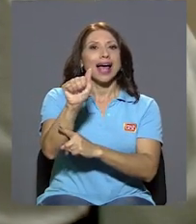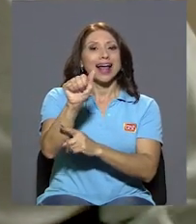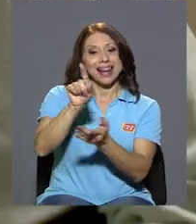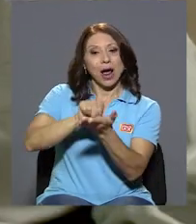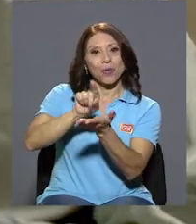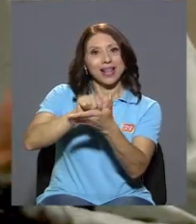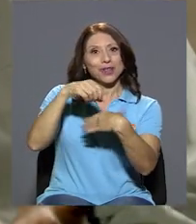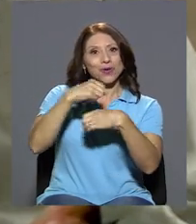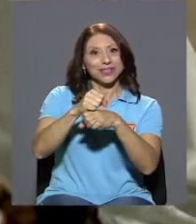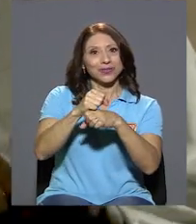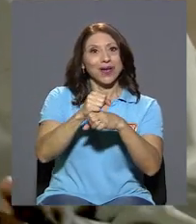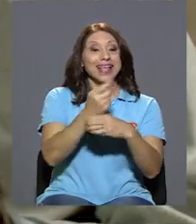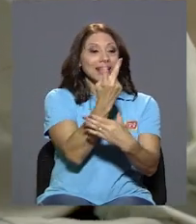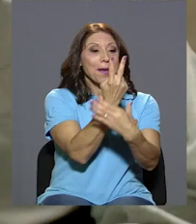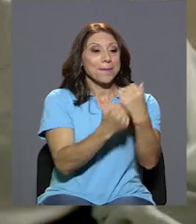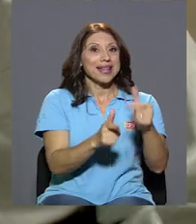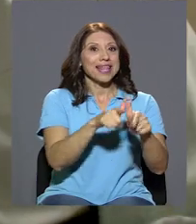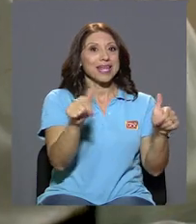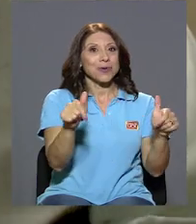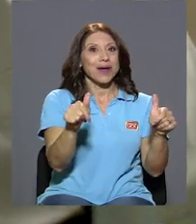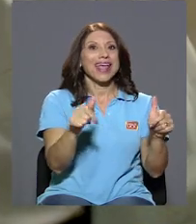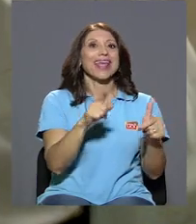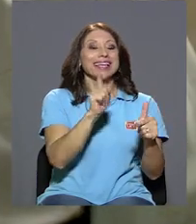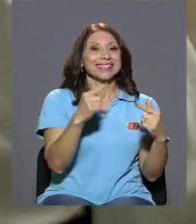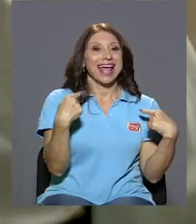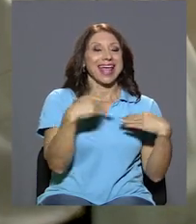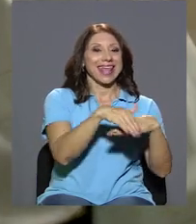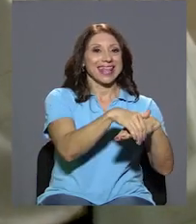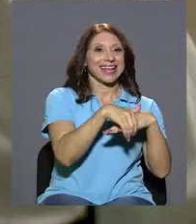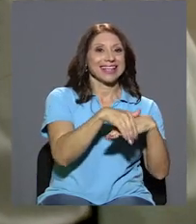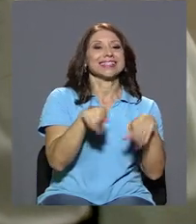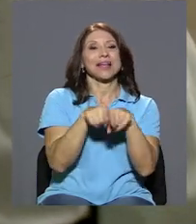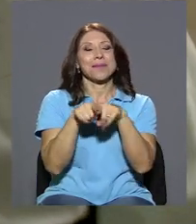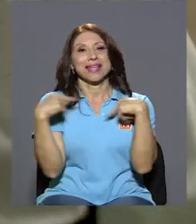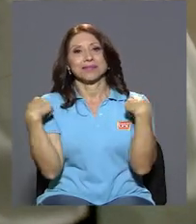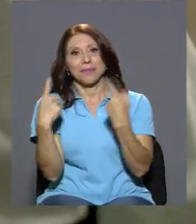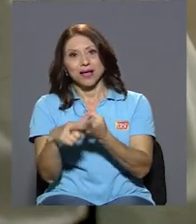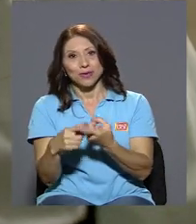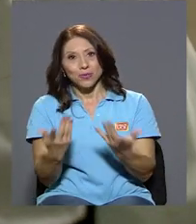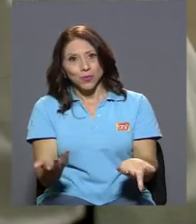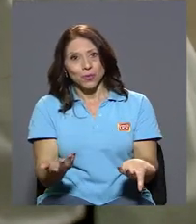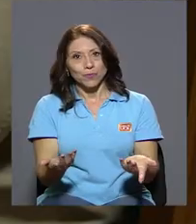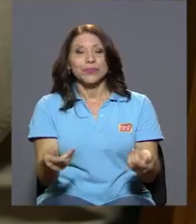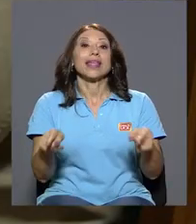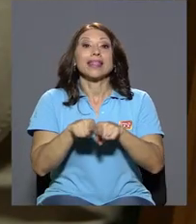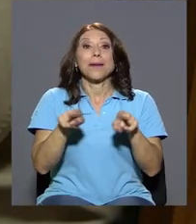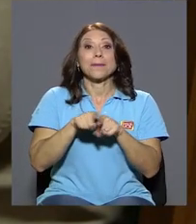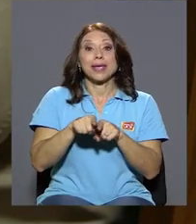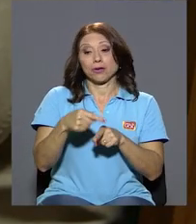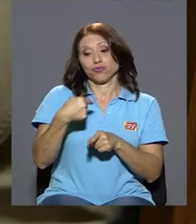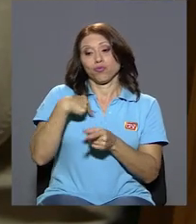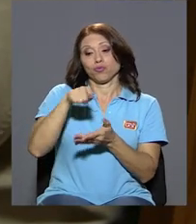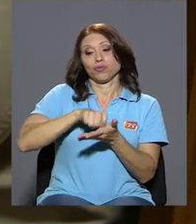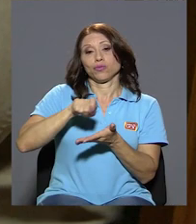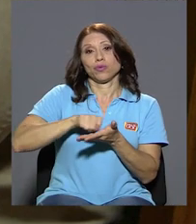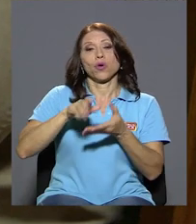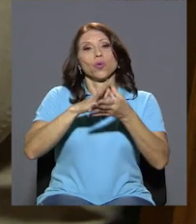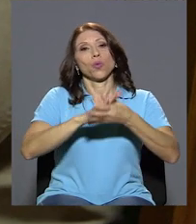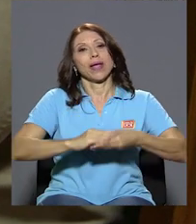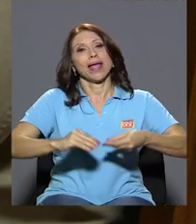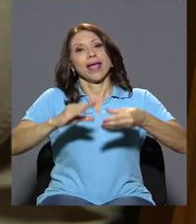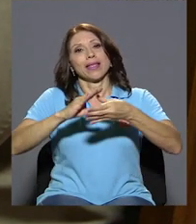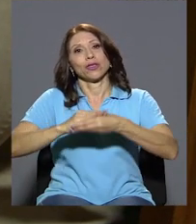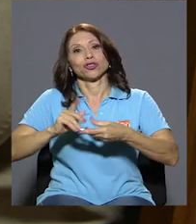bilingüe hace por un lado inglés y por otro lado español y también hay unos cuentos míos que se